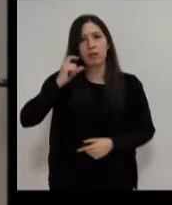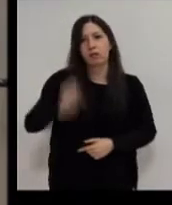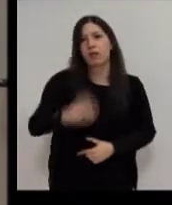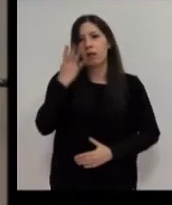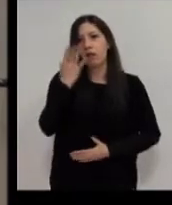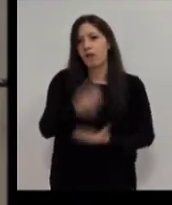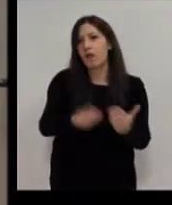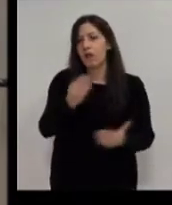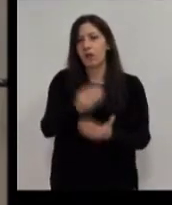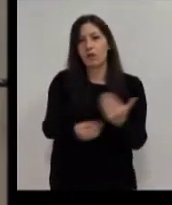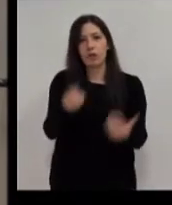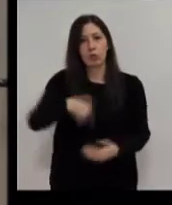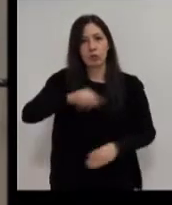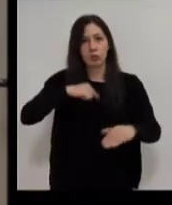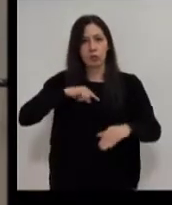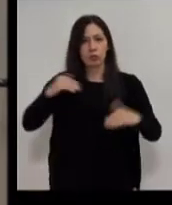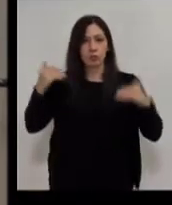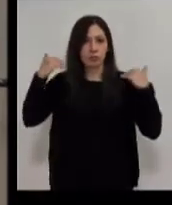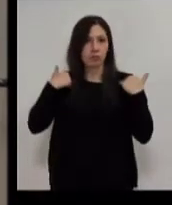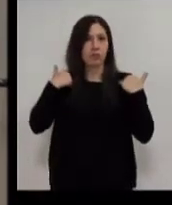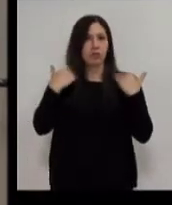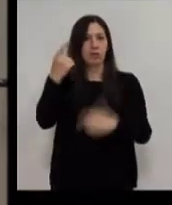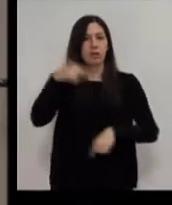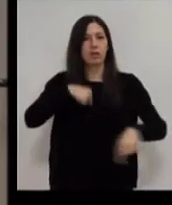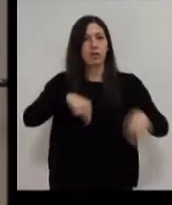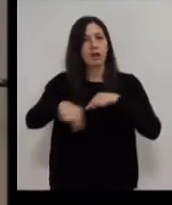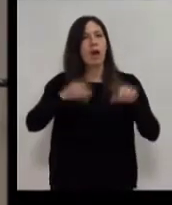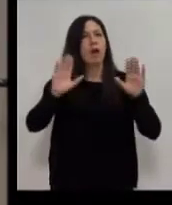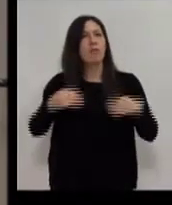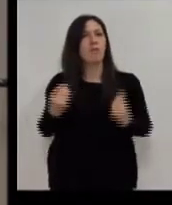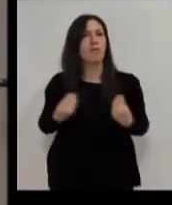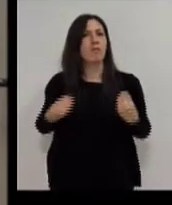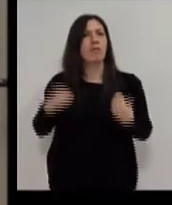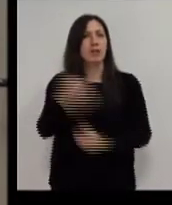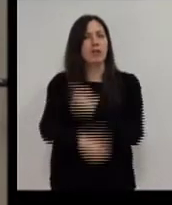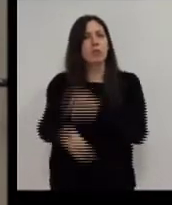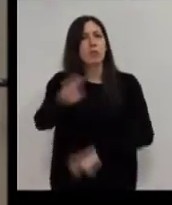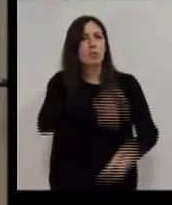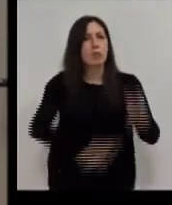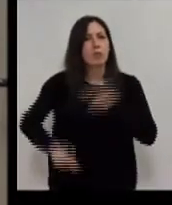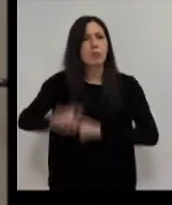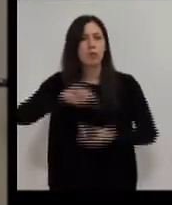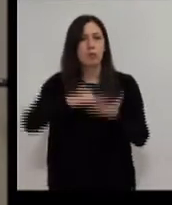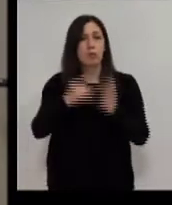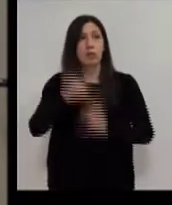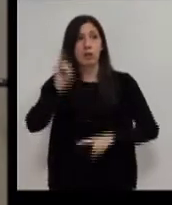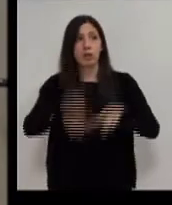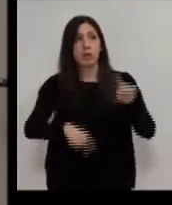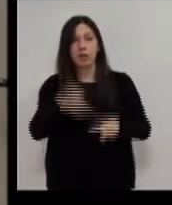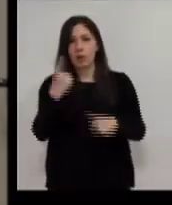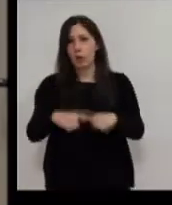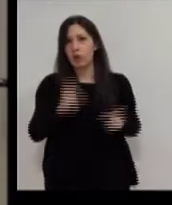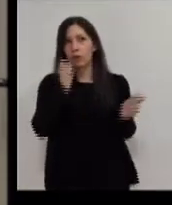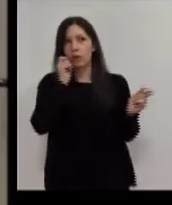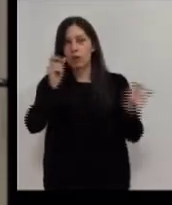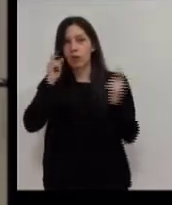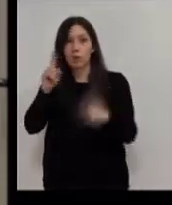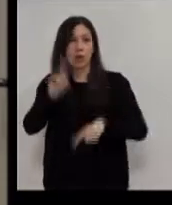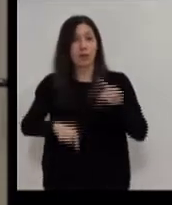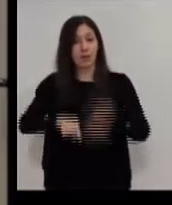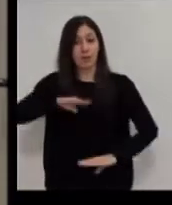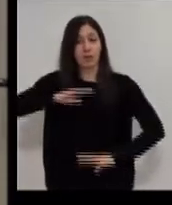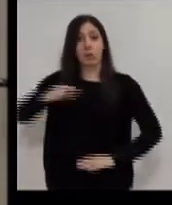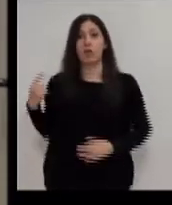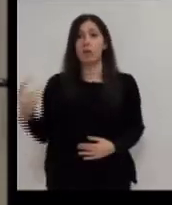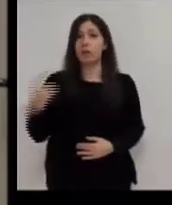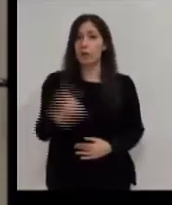transporte estamos hartos de verlo. O sea, nosotros somos competentes en transporte, pero nos pasamos la vida intentando resolver en la medida de lo que llega a nuestros